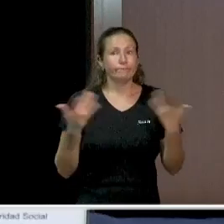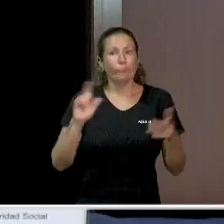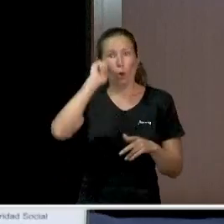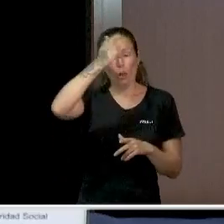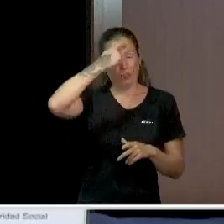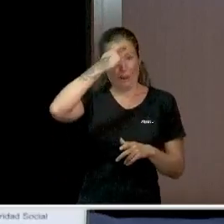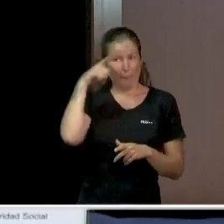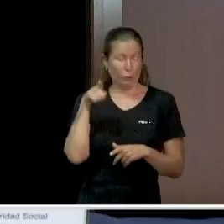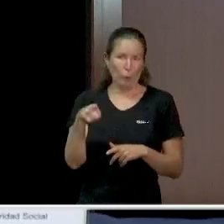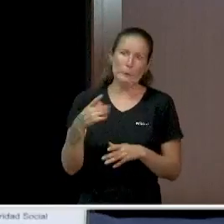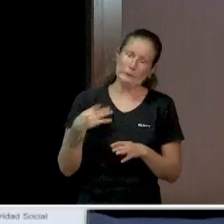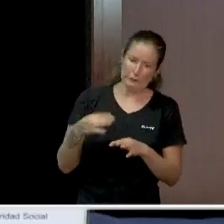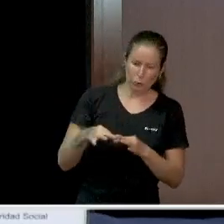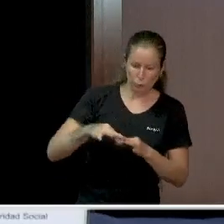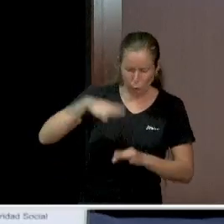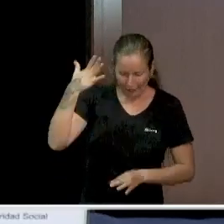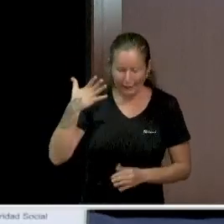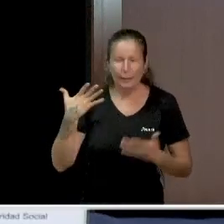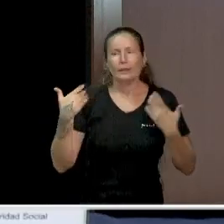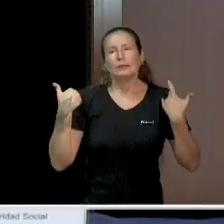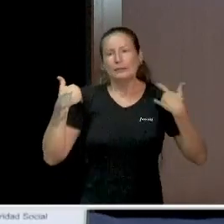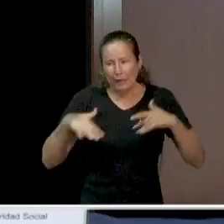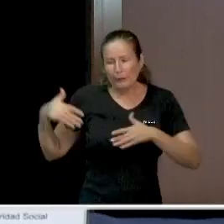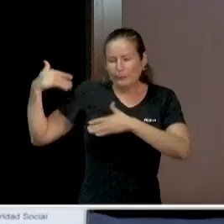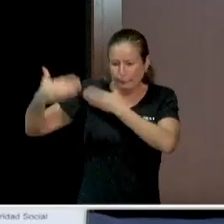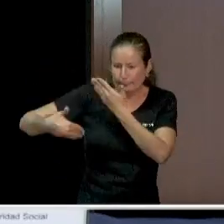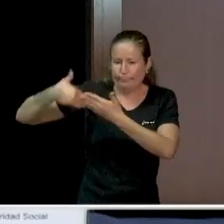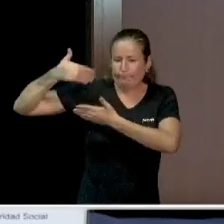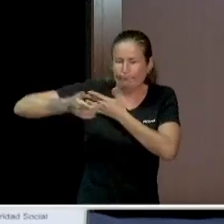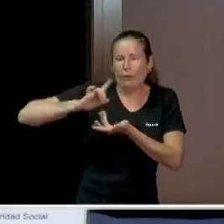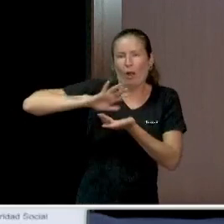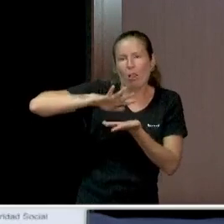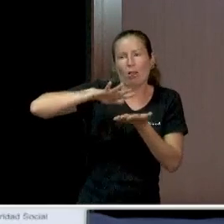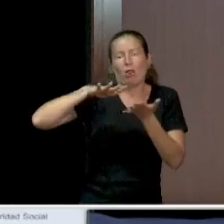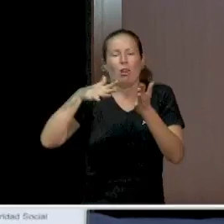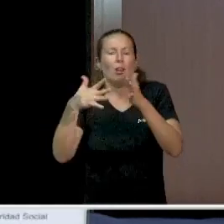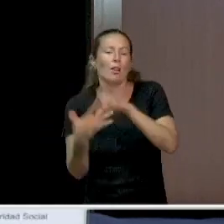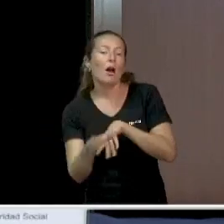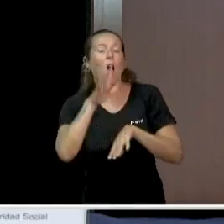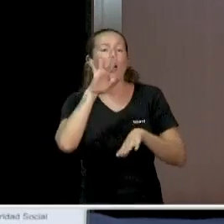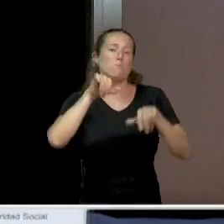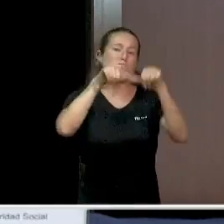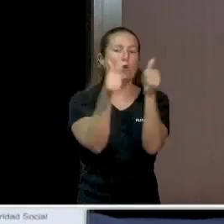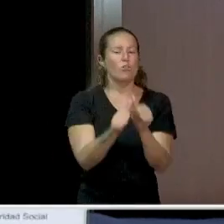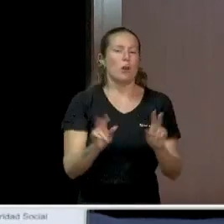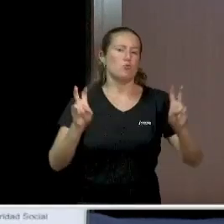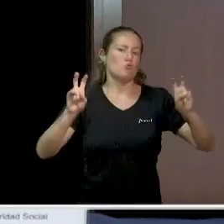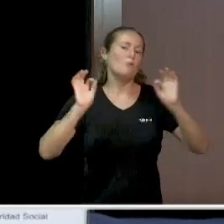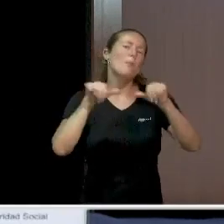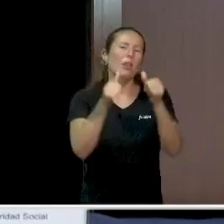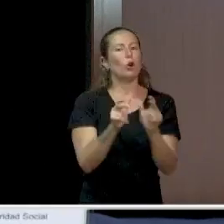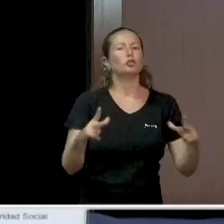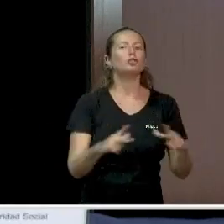concepto, afortunadamente, ha sufrido una evolución y el actual modelo, que denominamos modelo